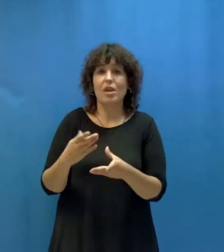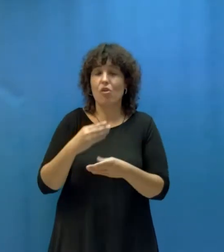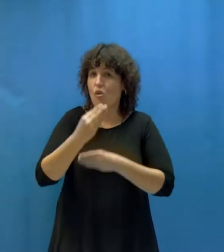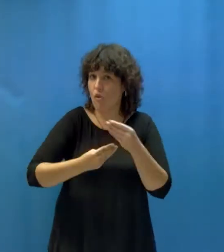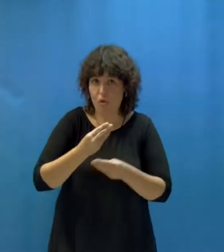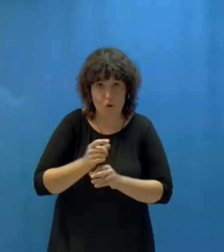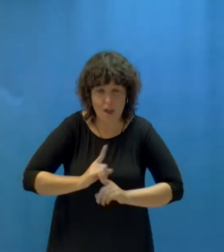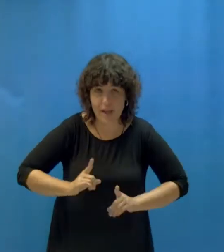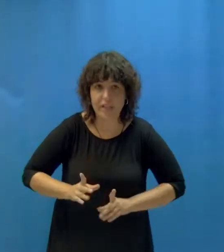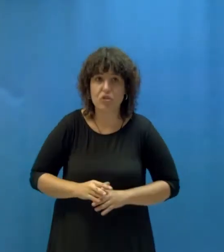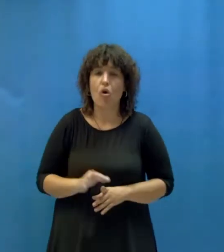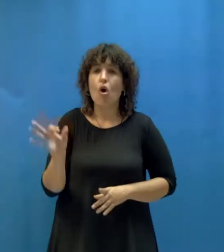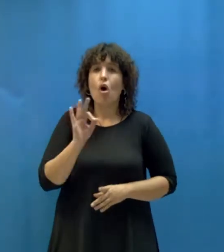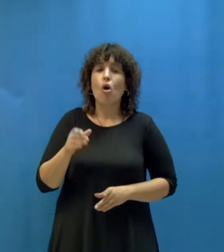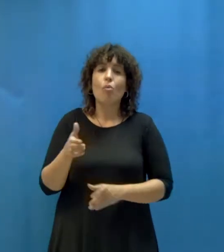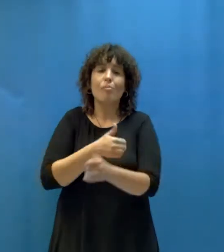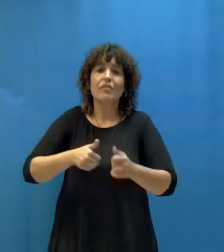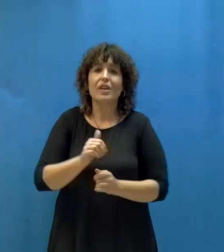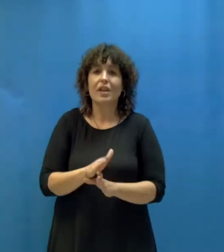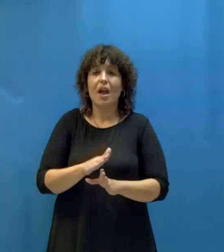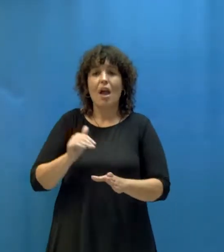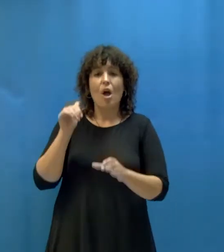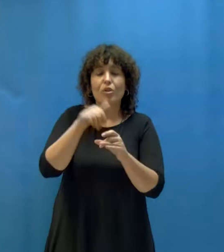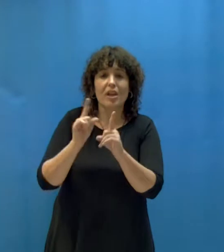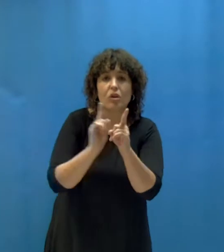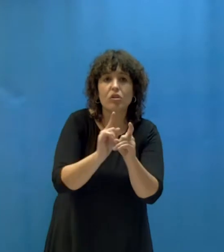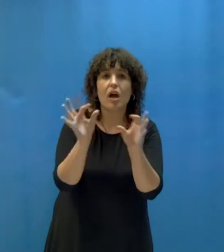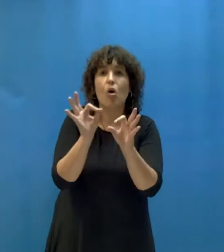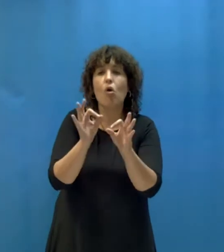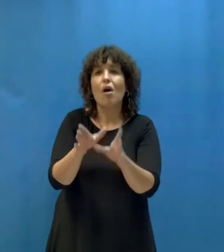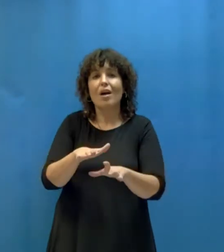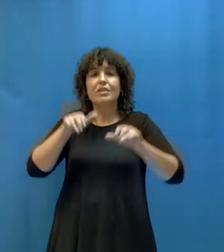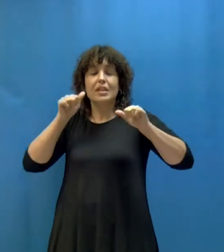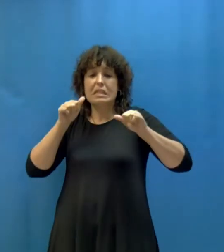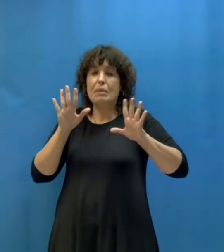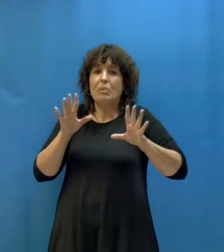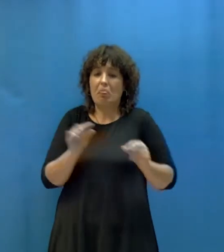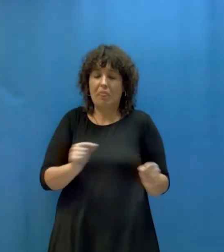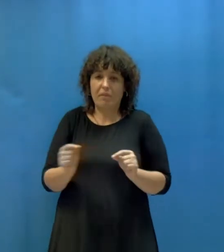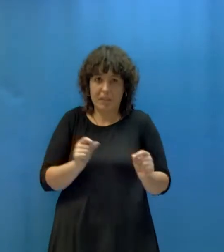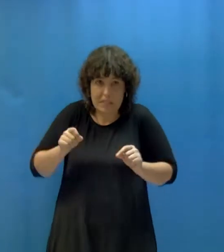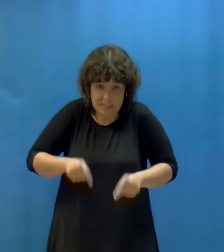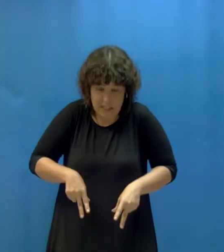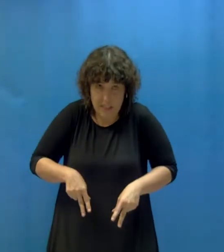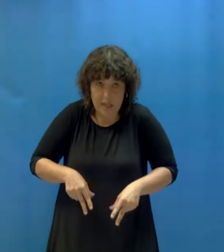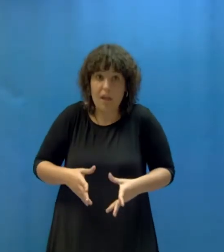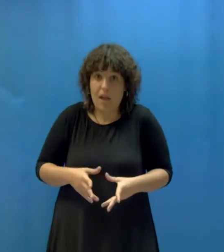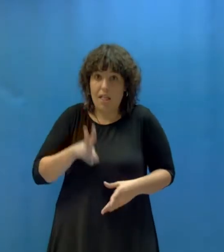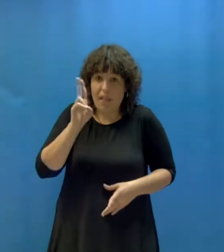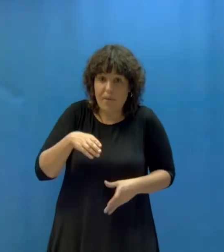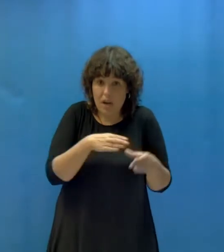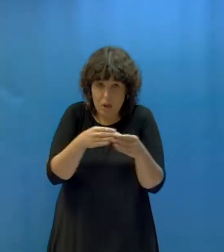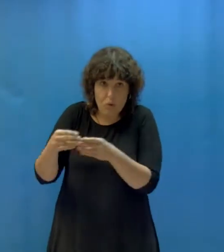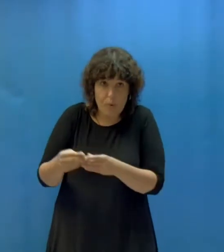decidieron abstenerse o votar en contra, sin cuestionar el fondo del asunto. E incluso en algún grupo se decidió que la mitad de